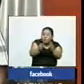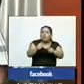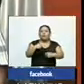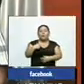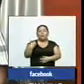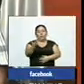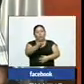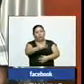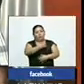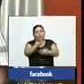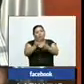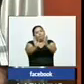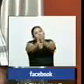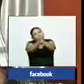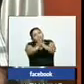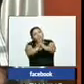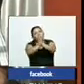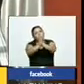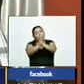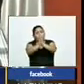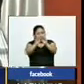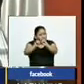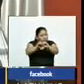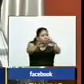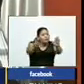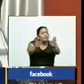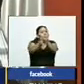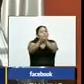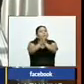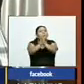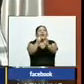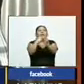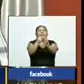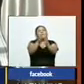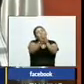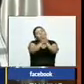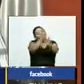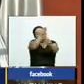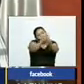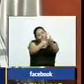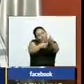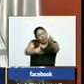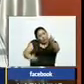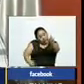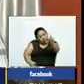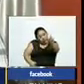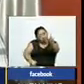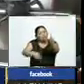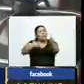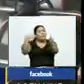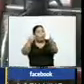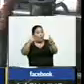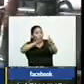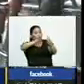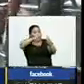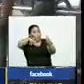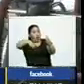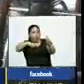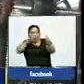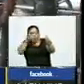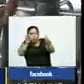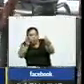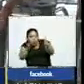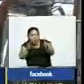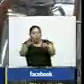eso le hemos solicitado públicamente al presidente de la república que los empresarios del